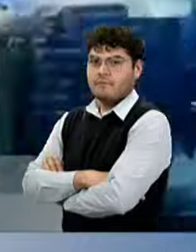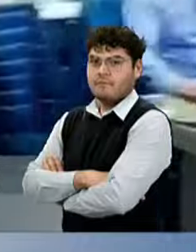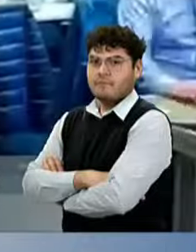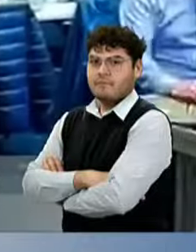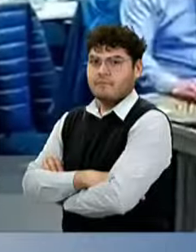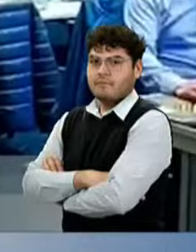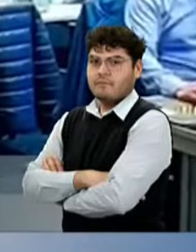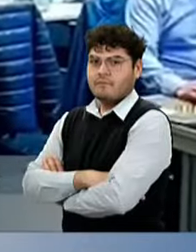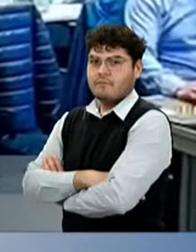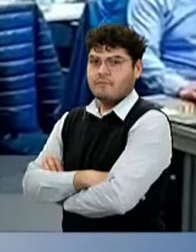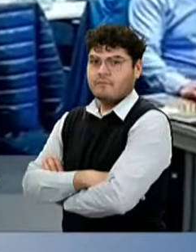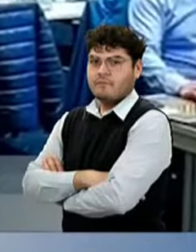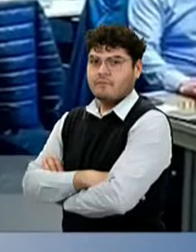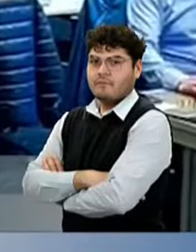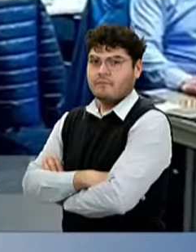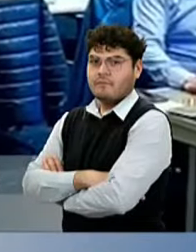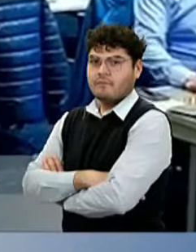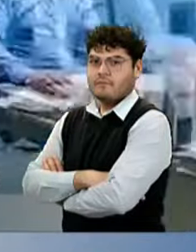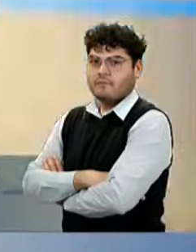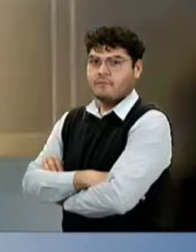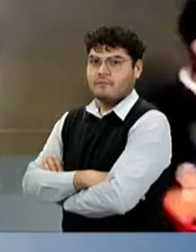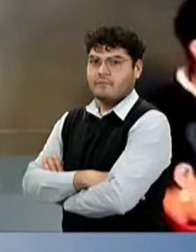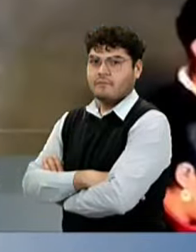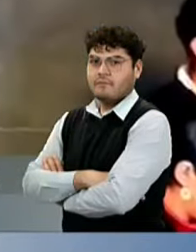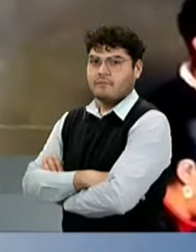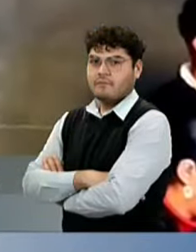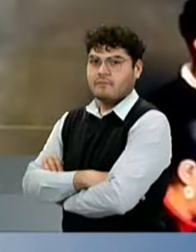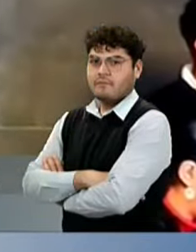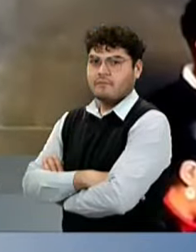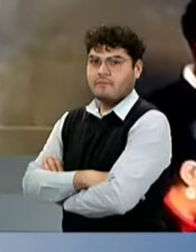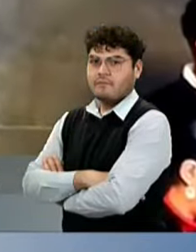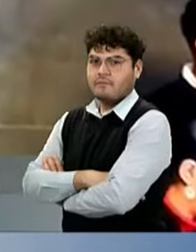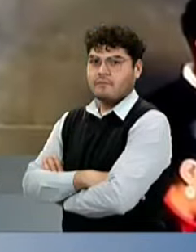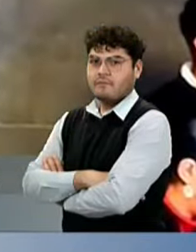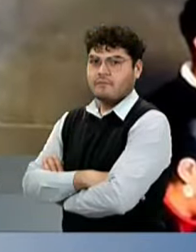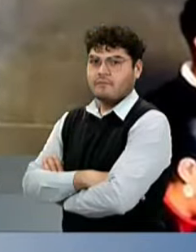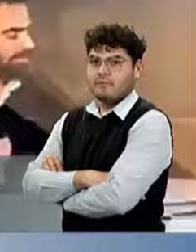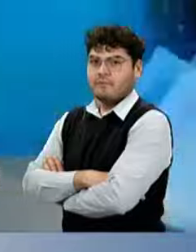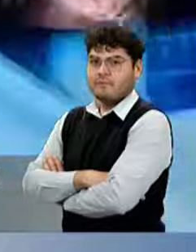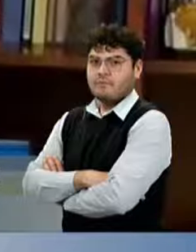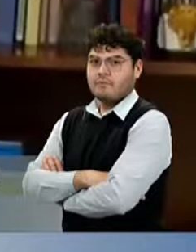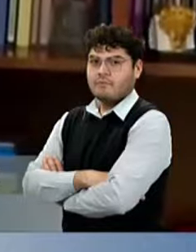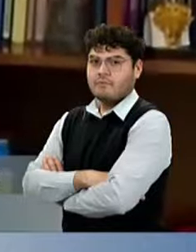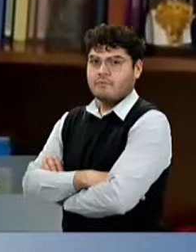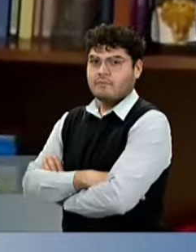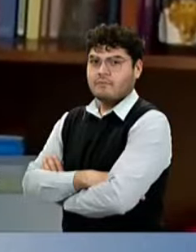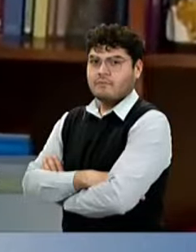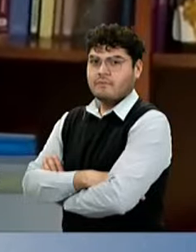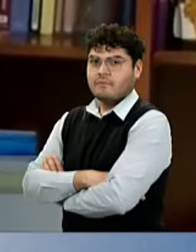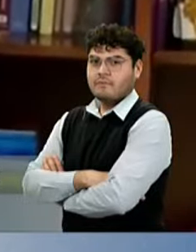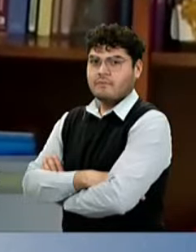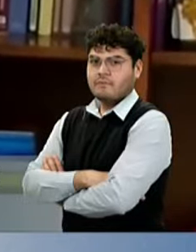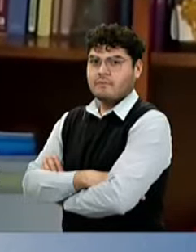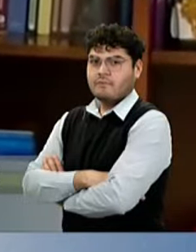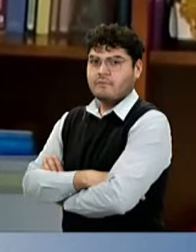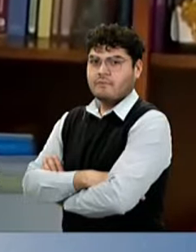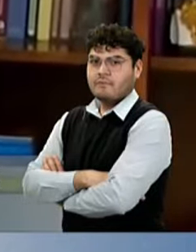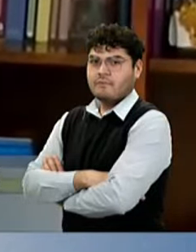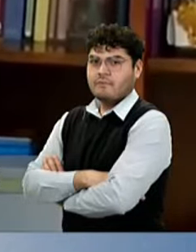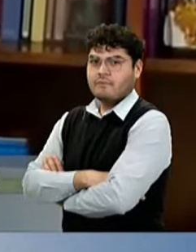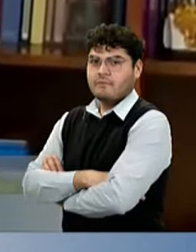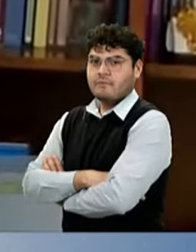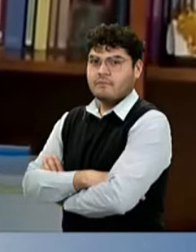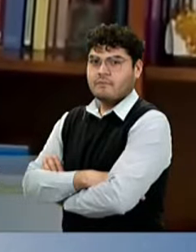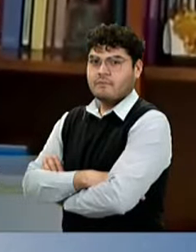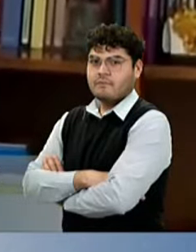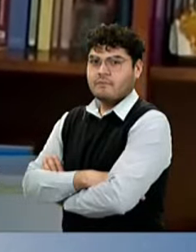de testigo y pasó a ser tratado como un imputado en este caso. El abogado y exfiscal Alejandro Peña explicó